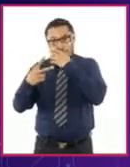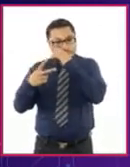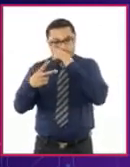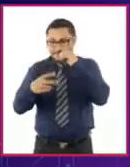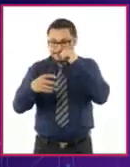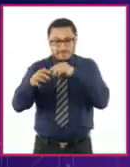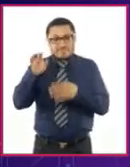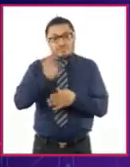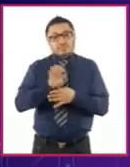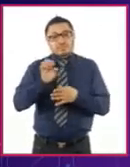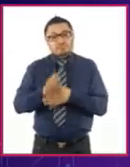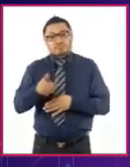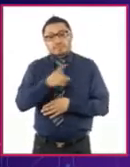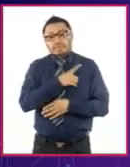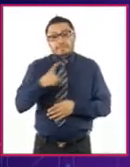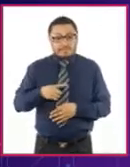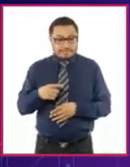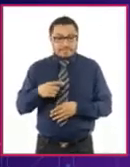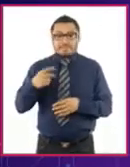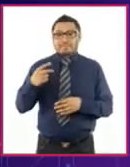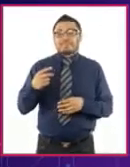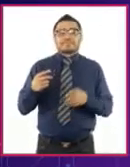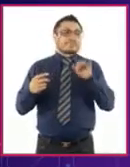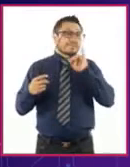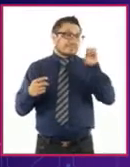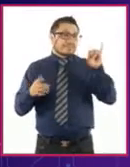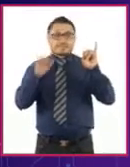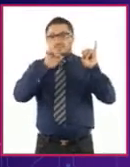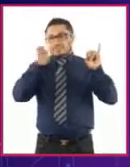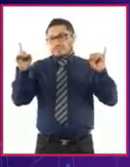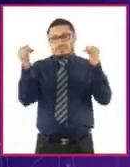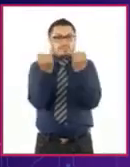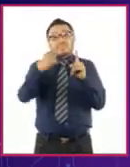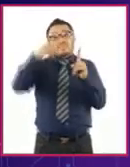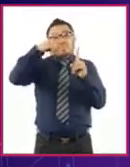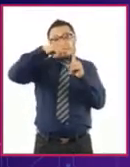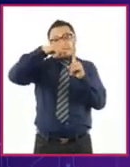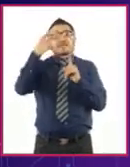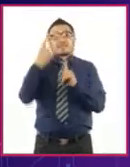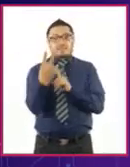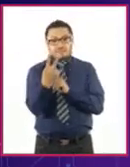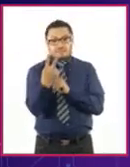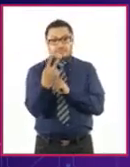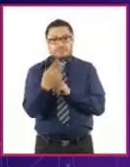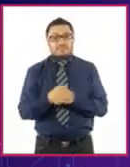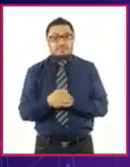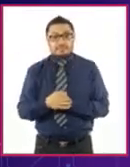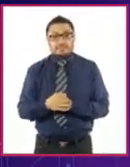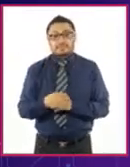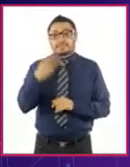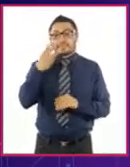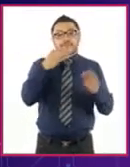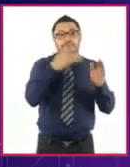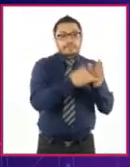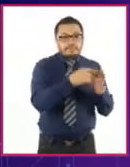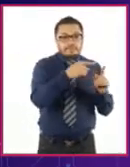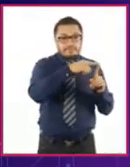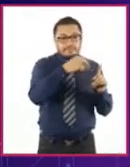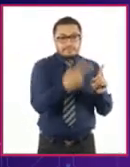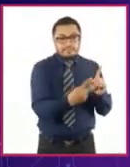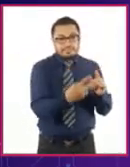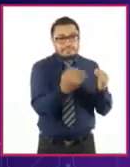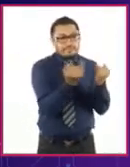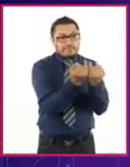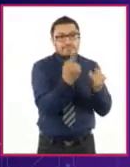lo que debemos de dividir ambos miembros de la ecuación entre 2. 3,000 entre 2 es